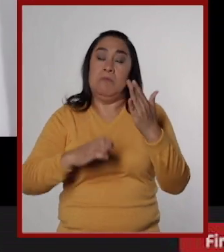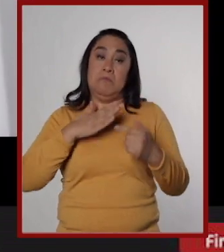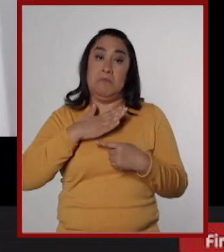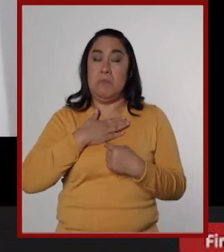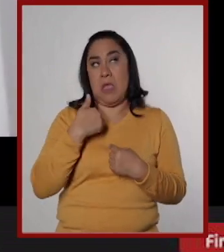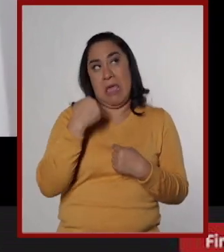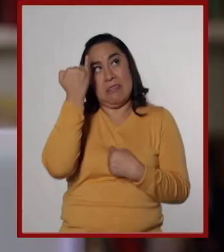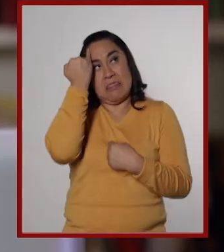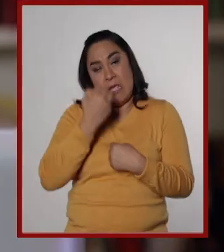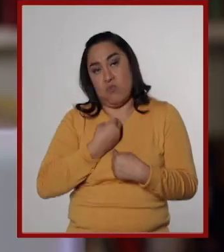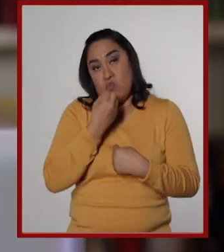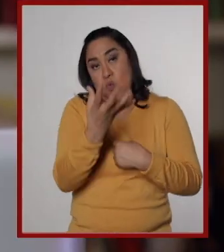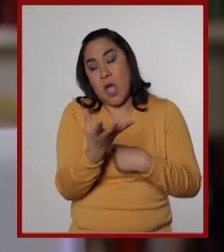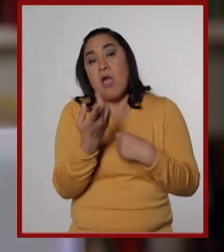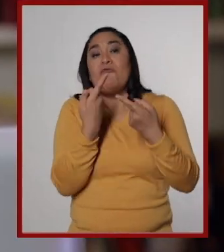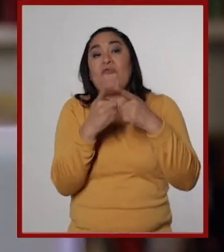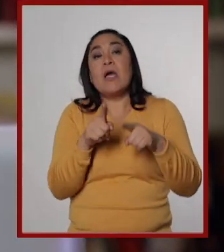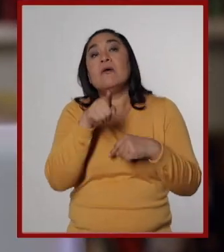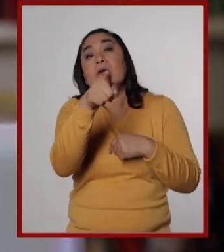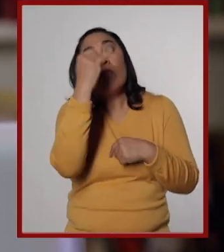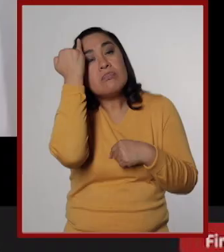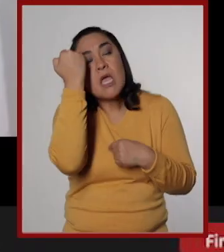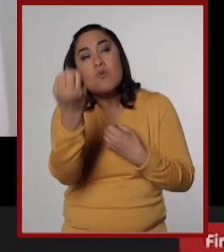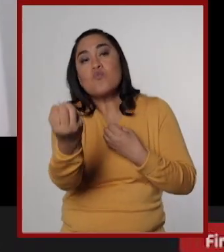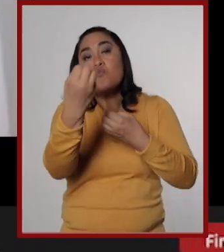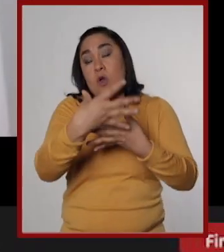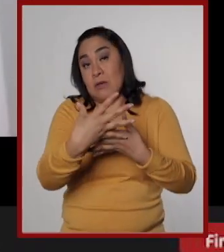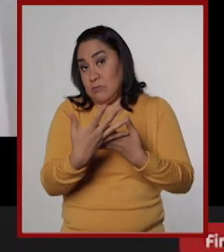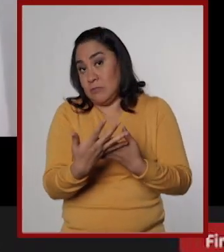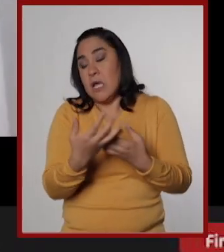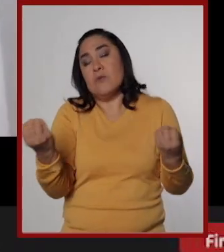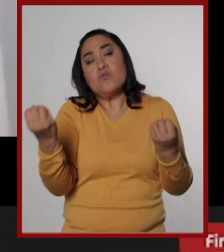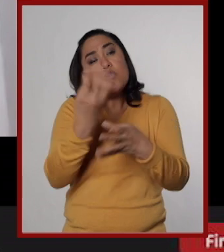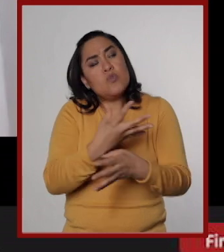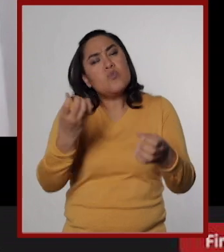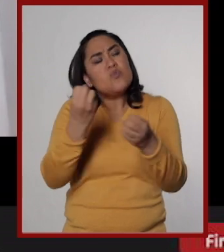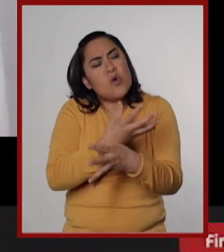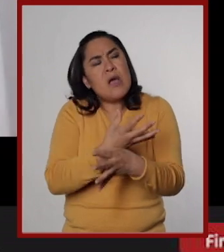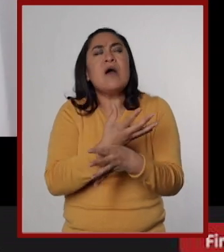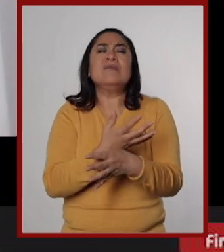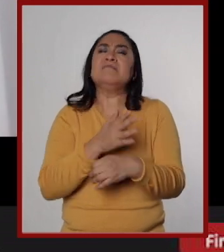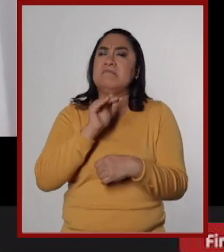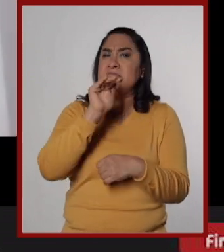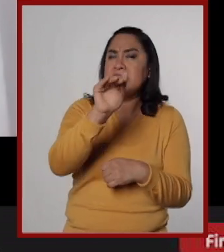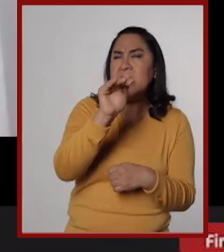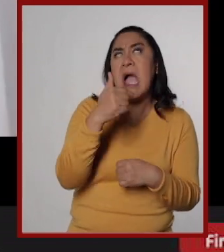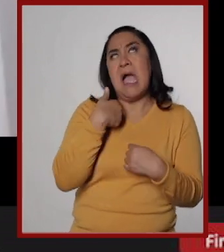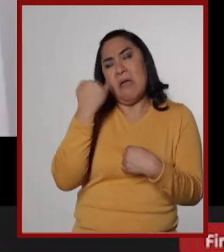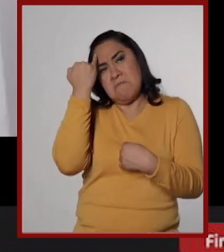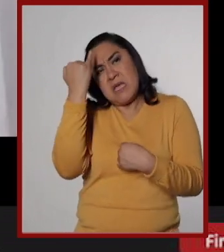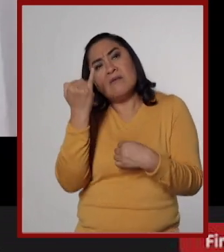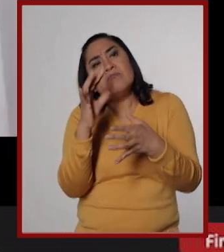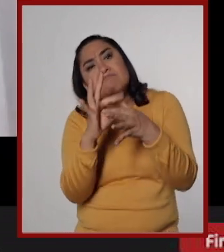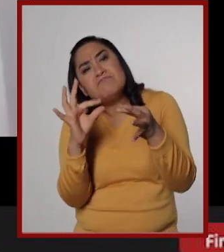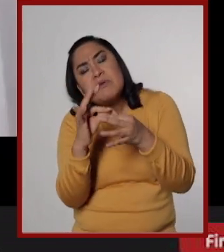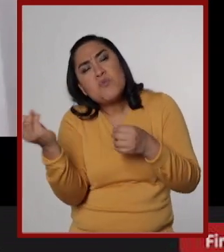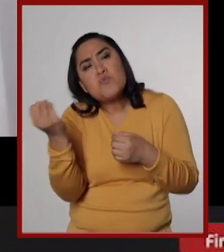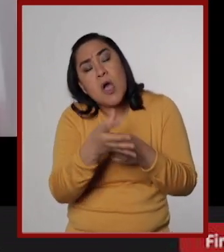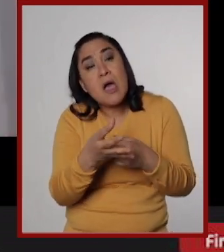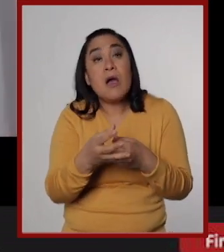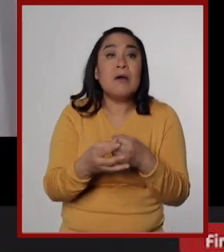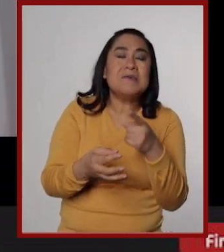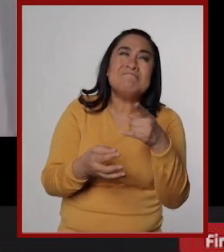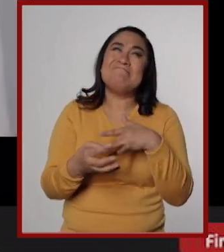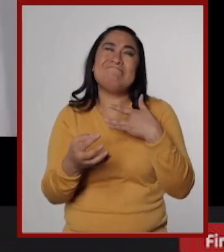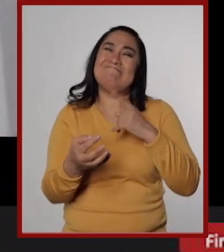que a Pamela no se le ocurre, ¿sí? Y entonces, hasta que yo no me siente con ella y le diga, oye, Pamela, ¿qué tal que hacemos esto? Y a lo mejor Pamela me dice, no,